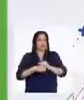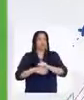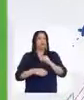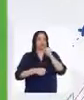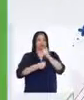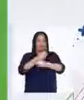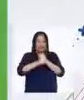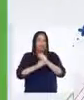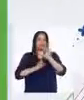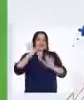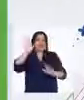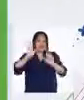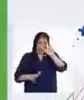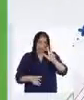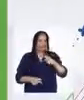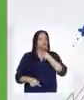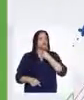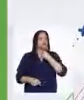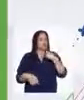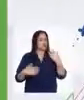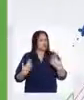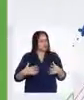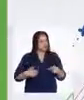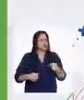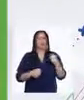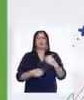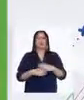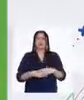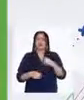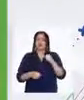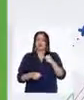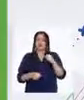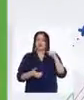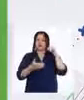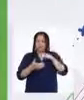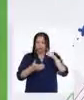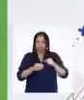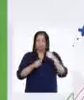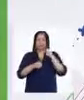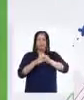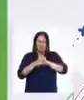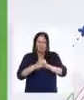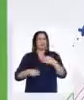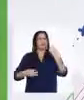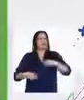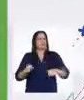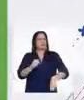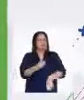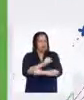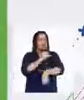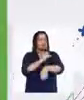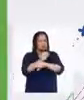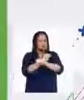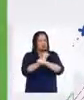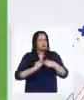Es algo que me gustó toda la vida. Desde muy pequeño, lo primero que hacía era jugar fútbol siempre, ¿no? Así